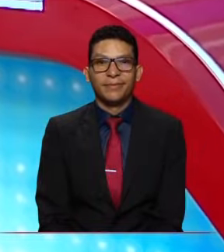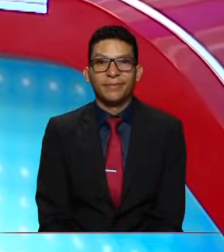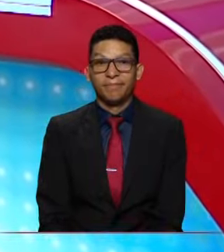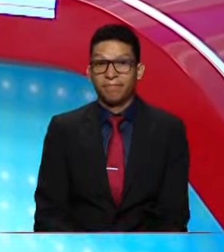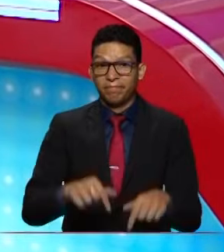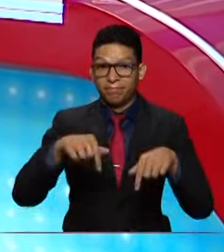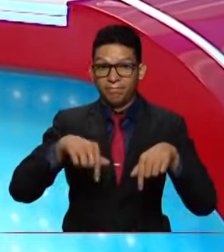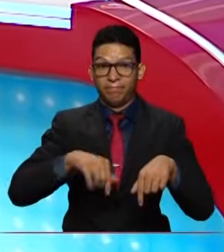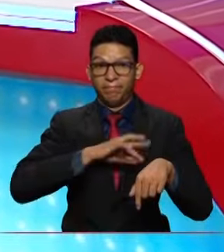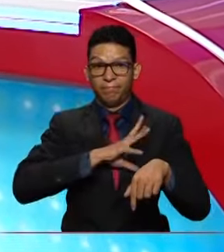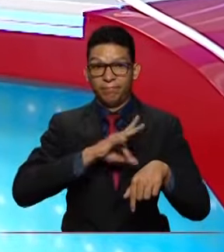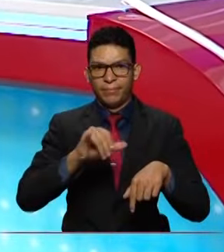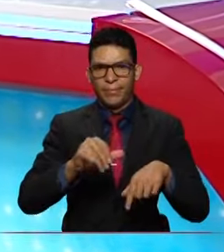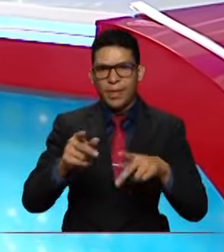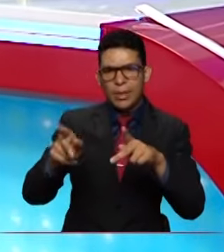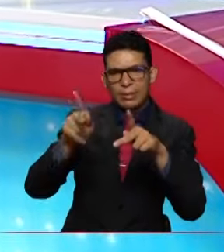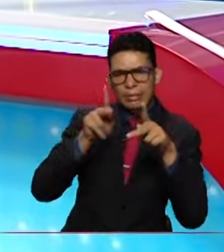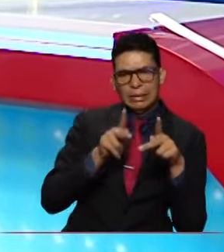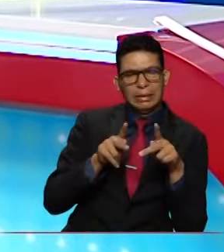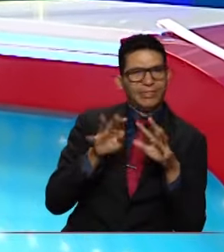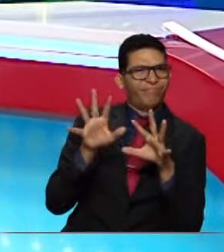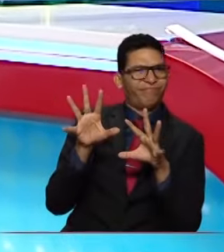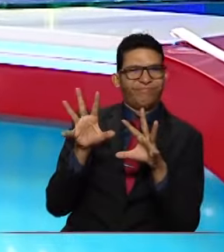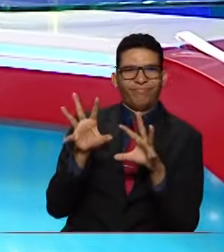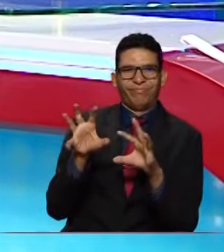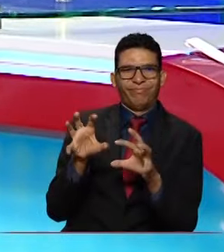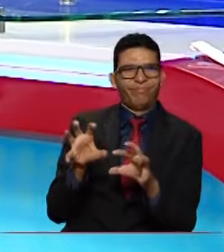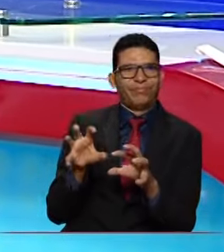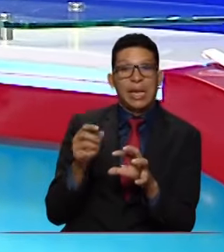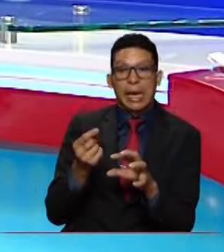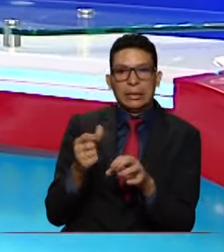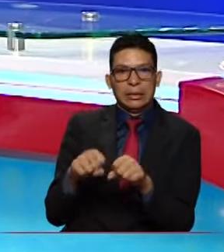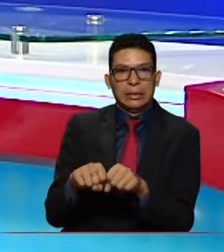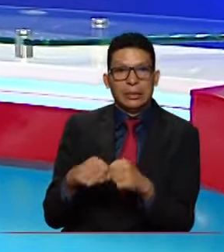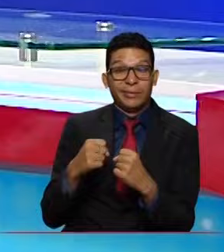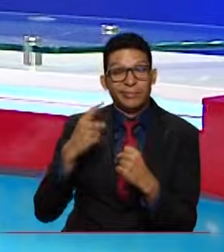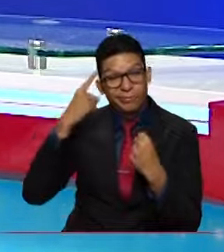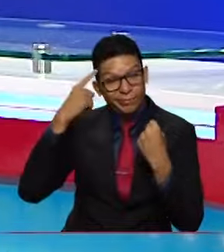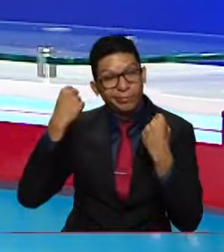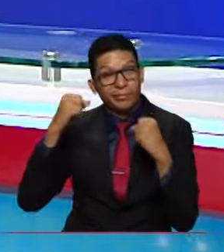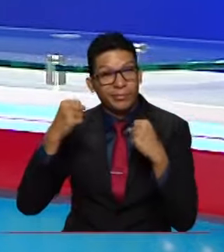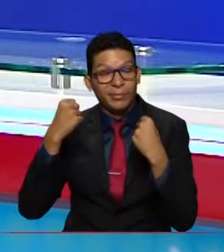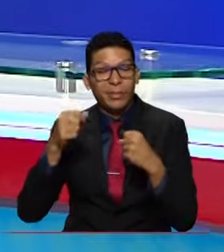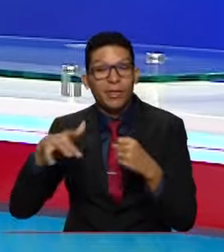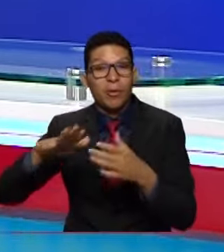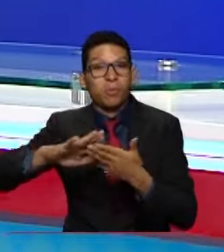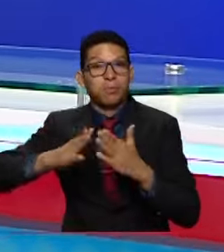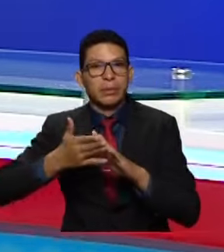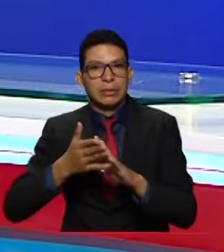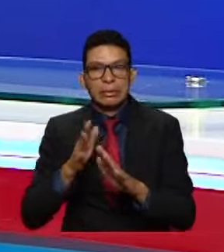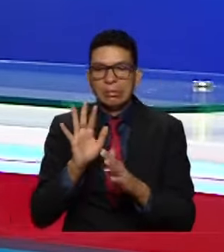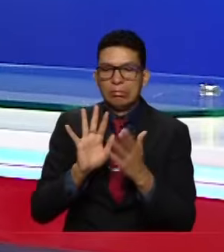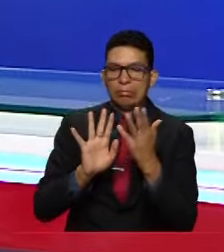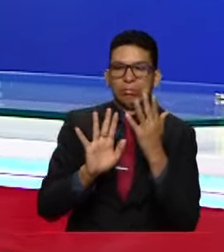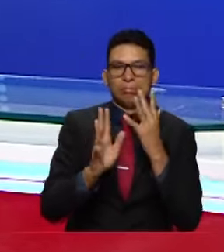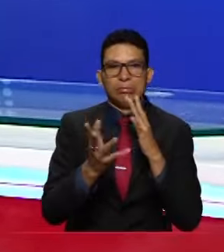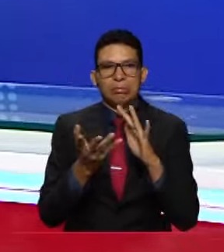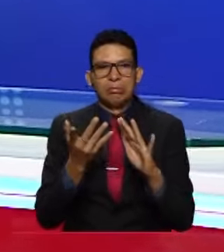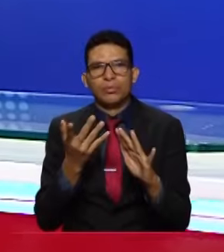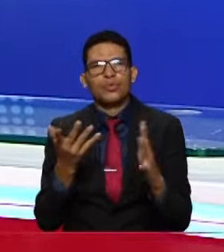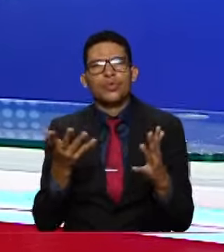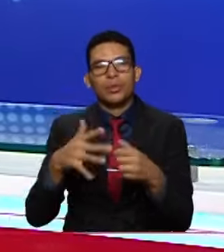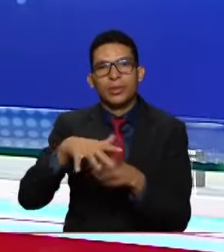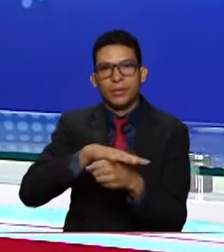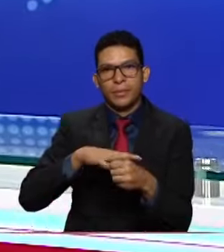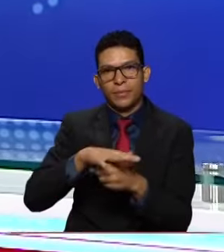En Cali, un puente en mal estado tiene preocupada a toda una comunidad por el riesgo al que se exponen al cruzarlo. Ocurre en el